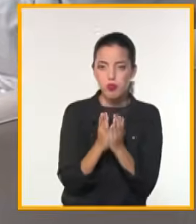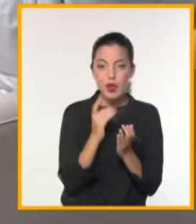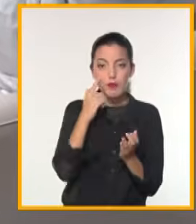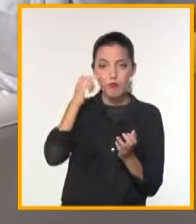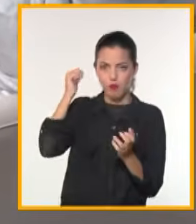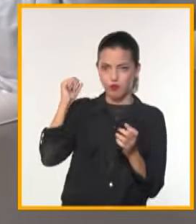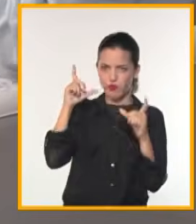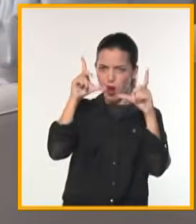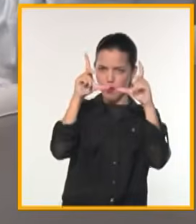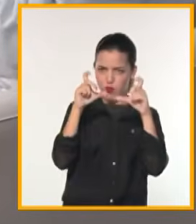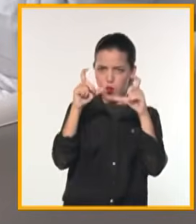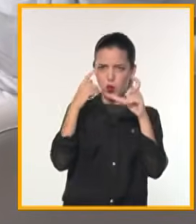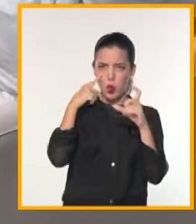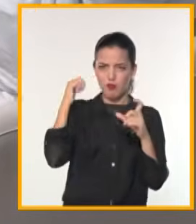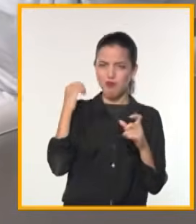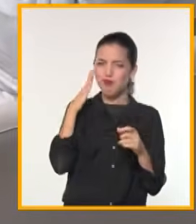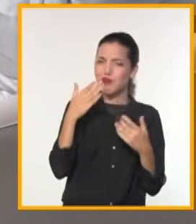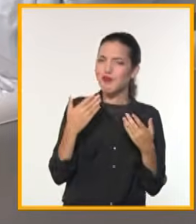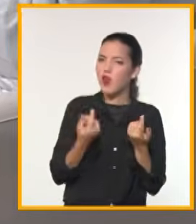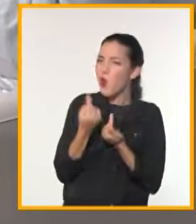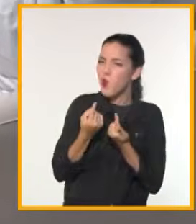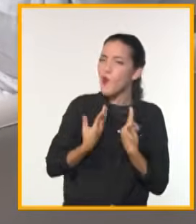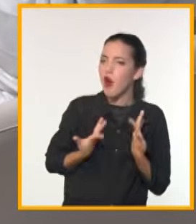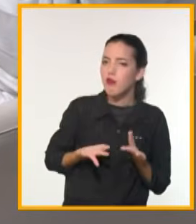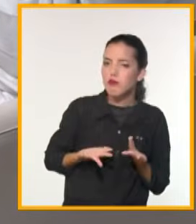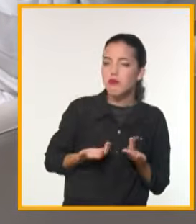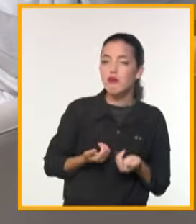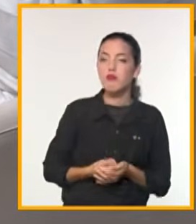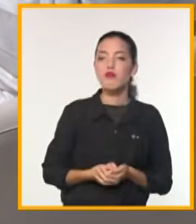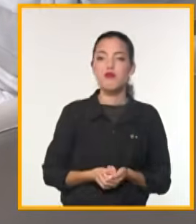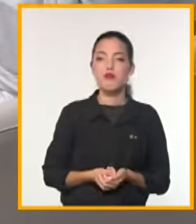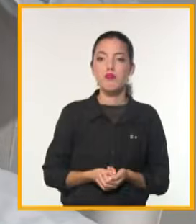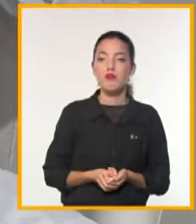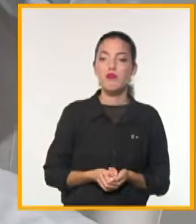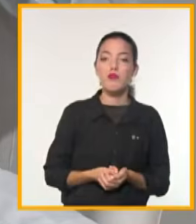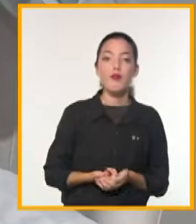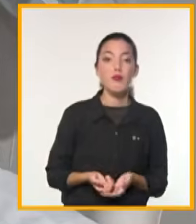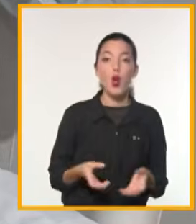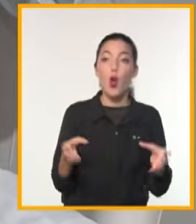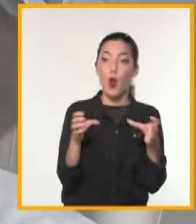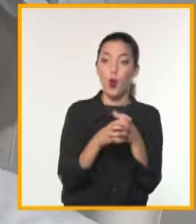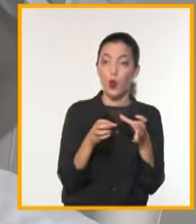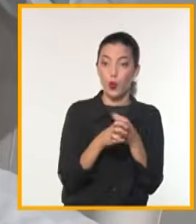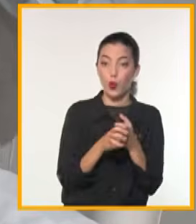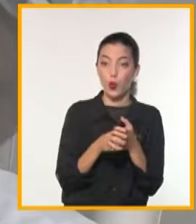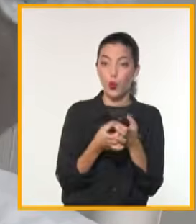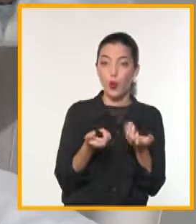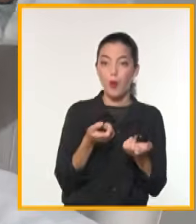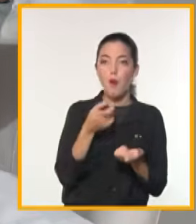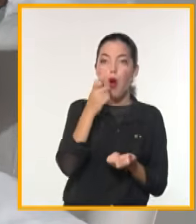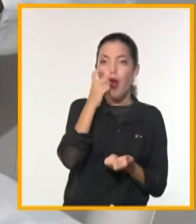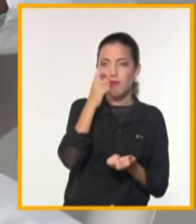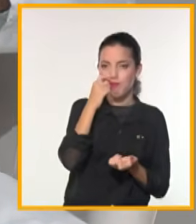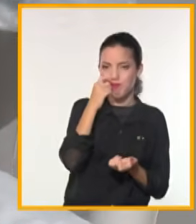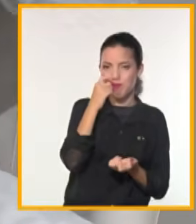bueno, esta foto es que es un grupo de muchachos ya becados ya en secundaria básica. Ahí está en